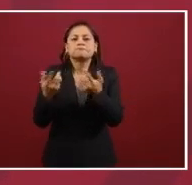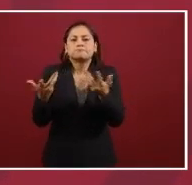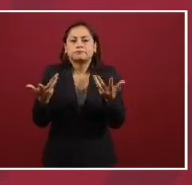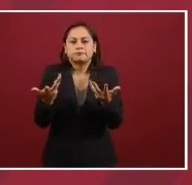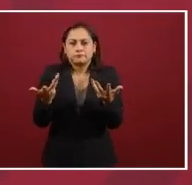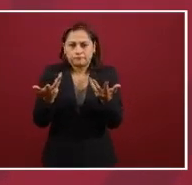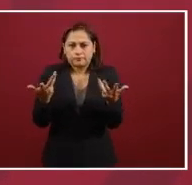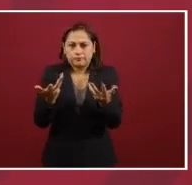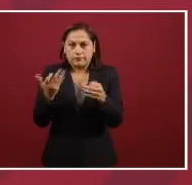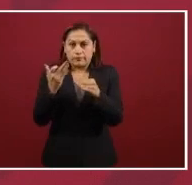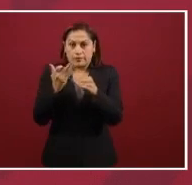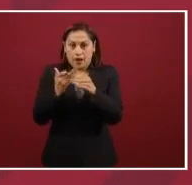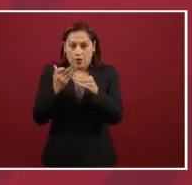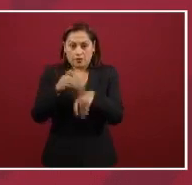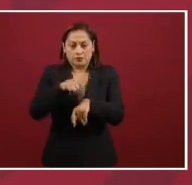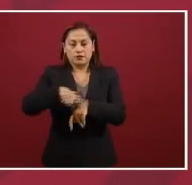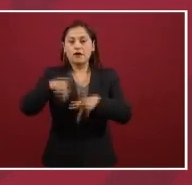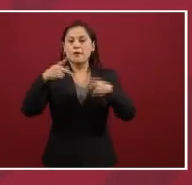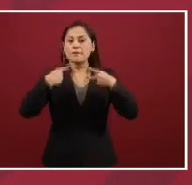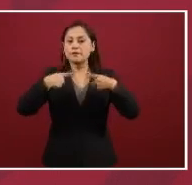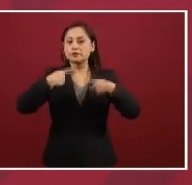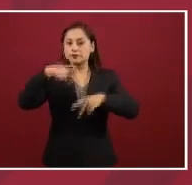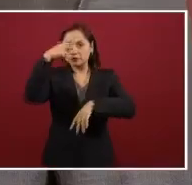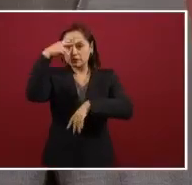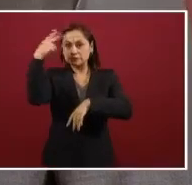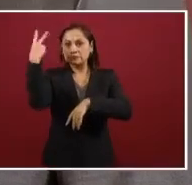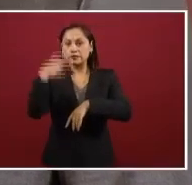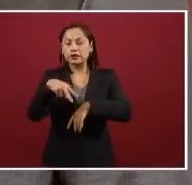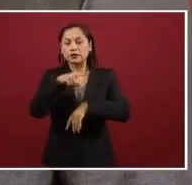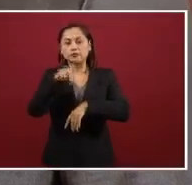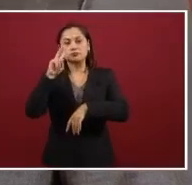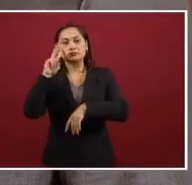al pueblo de México sobre cómo vamos.